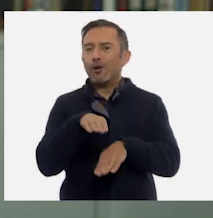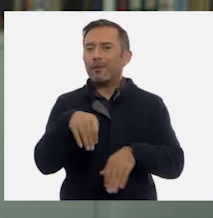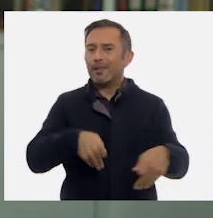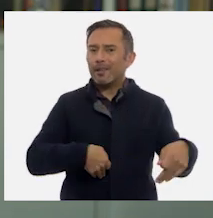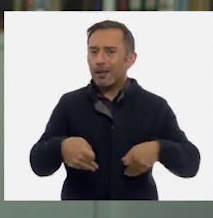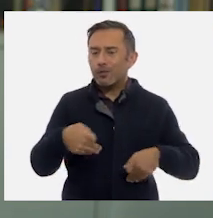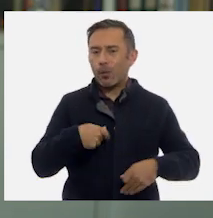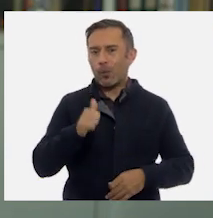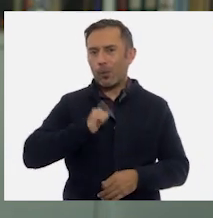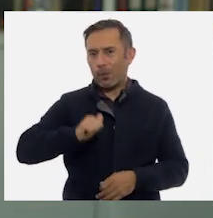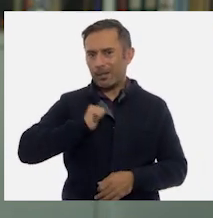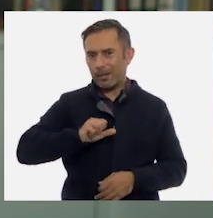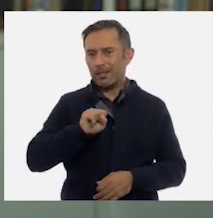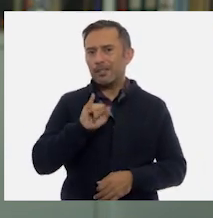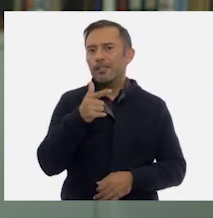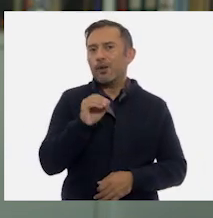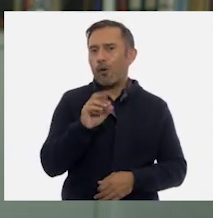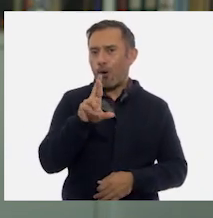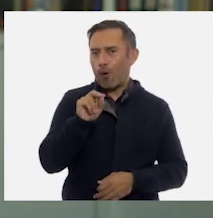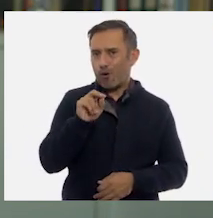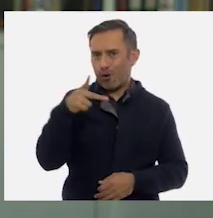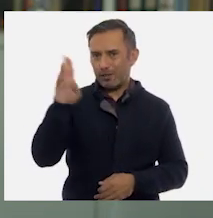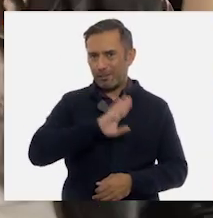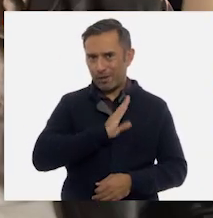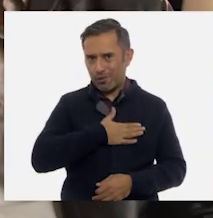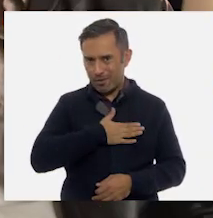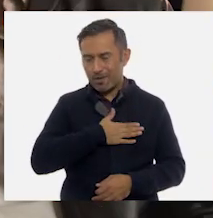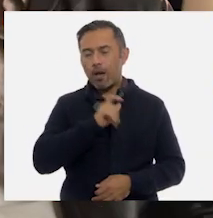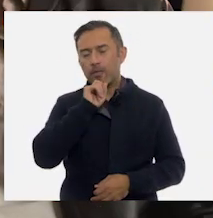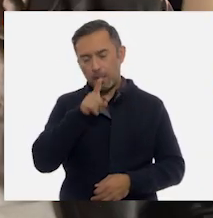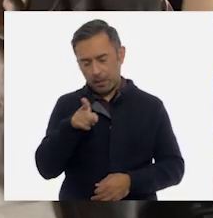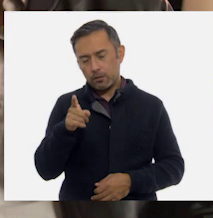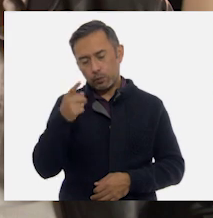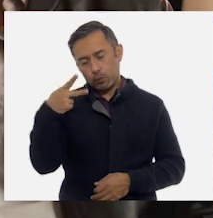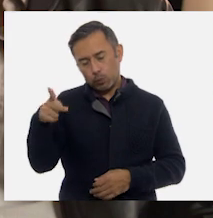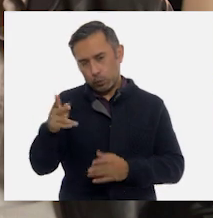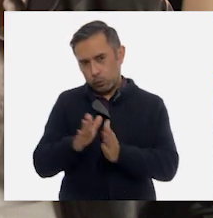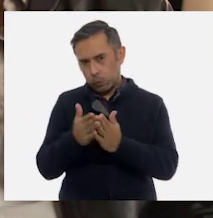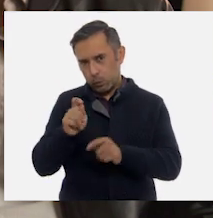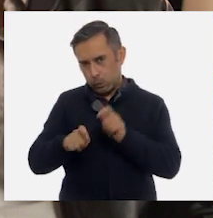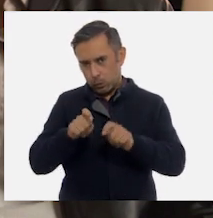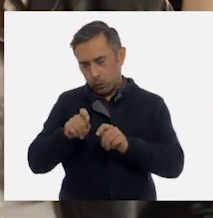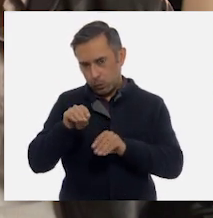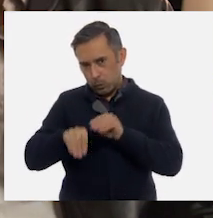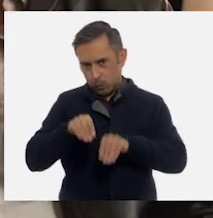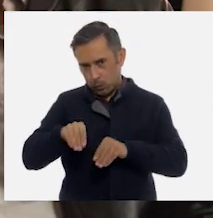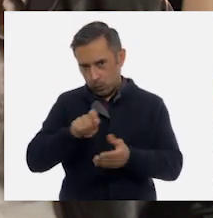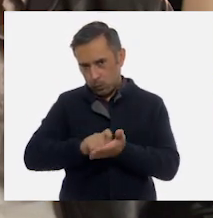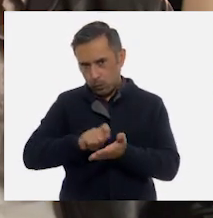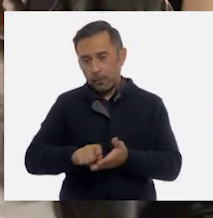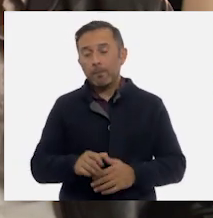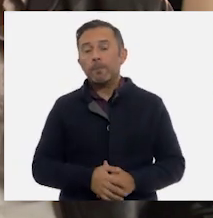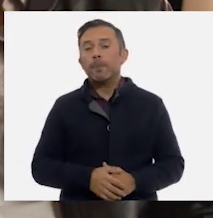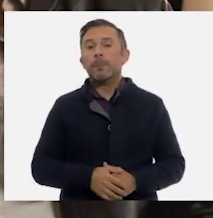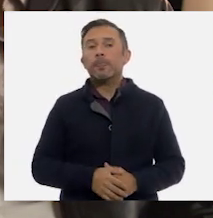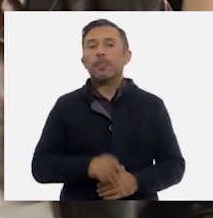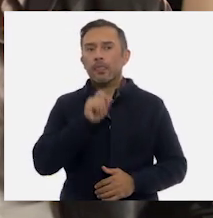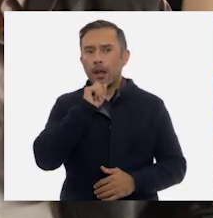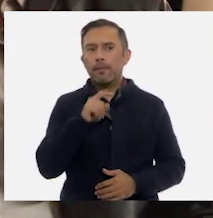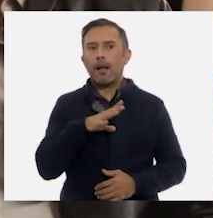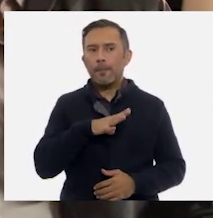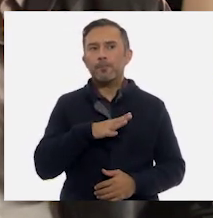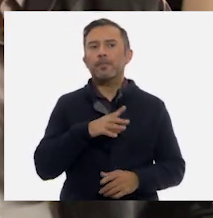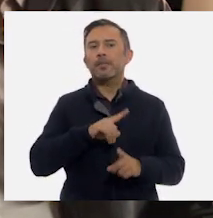de oro español, que también va a ser muy importante para su obra. También tenía una gran familiaridad con